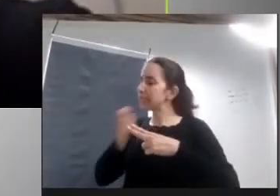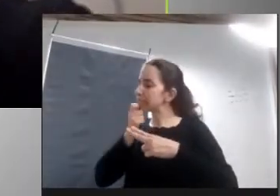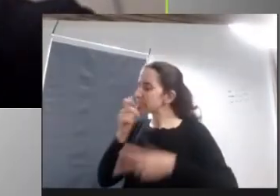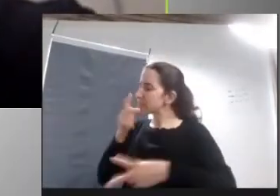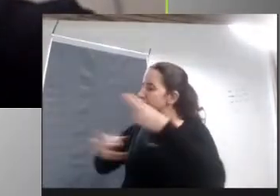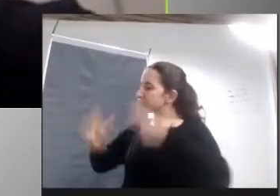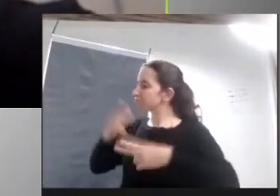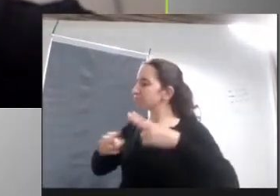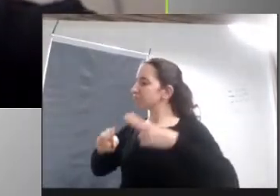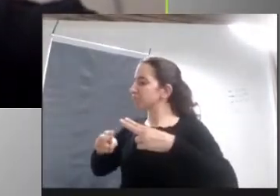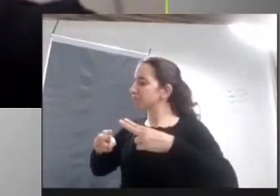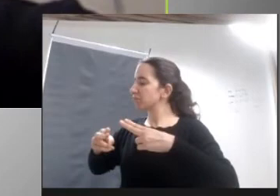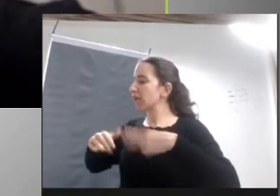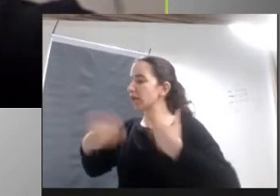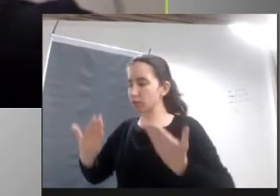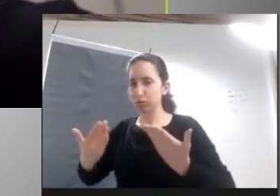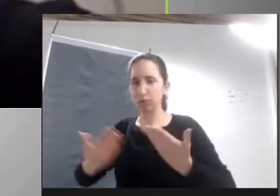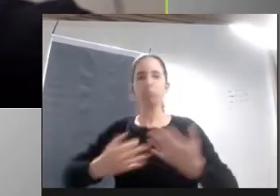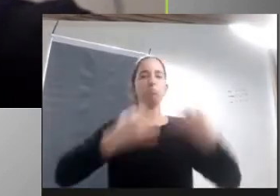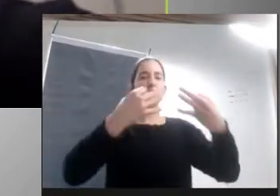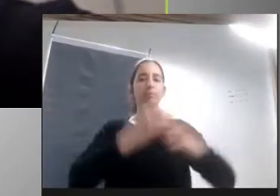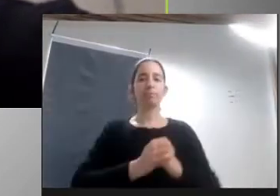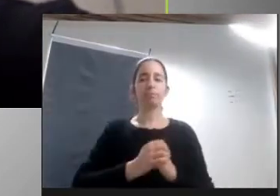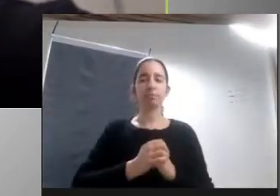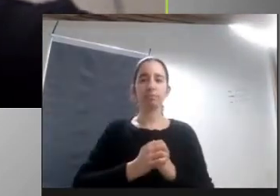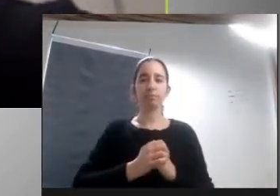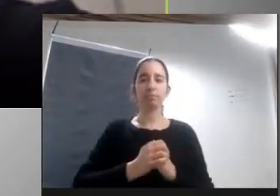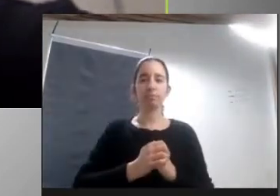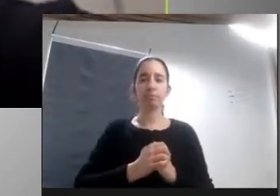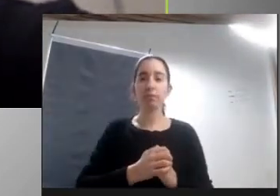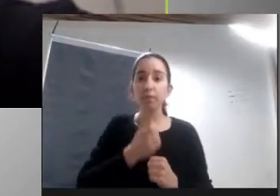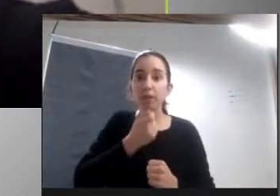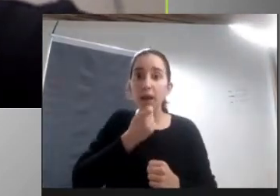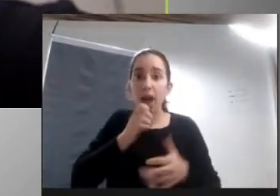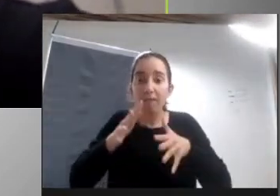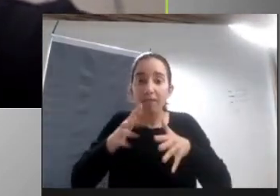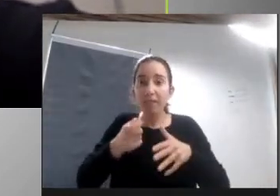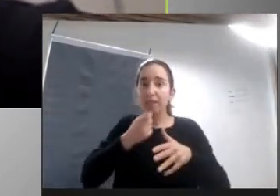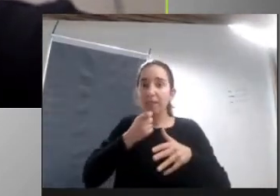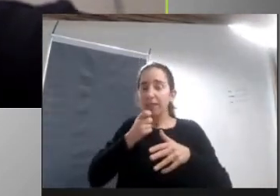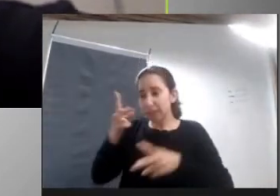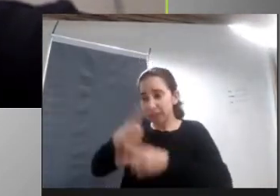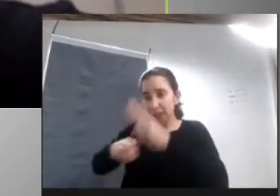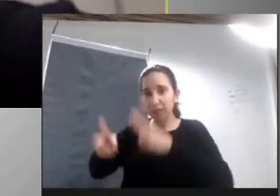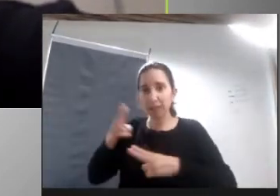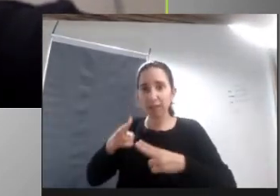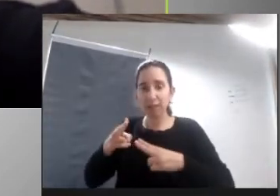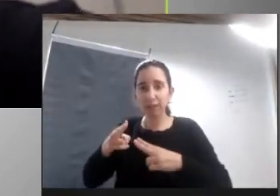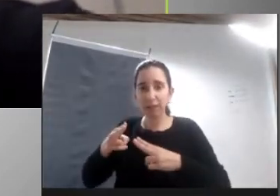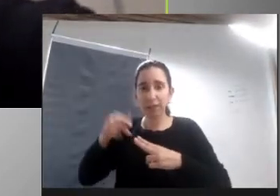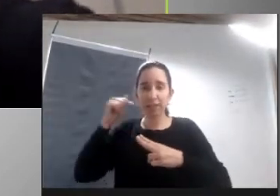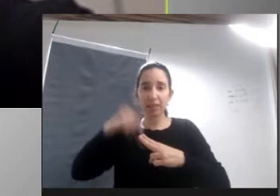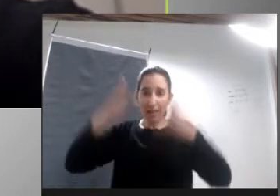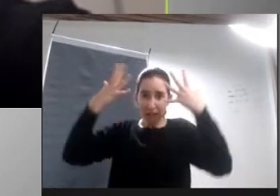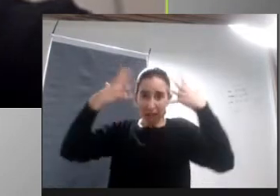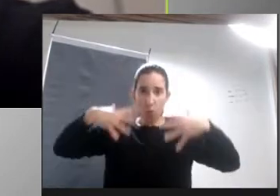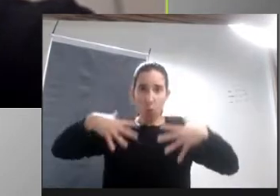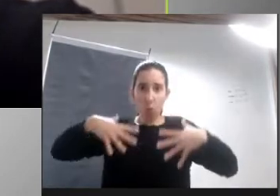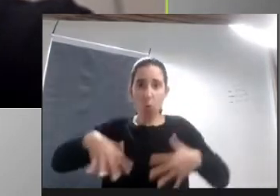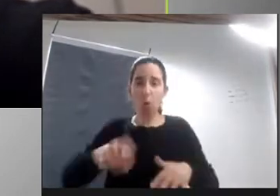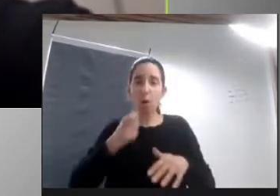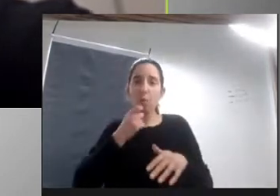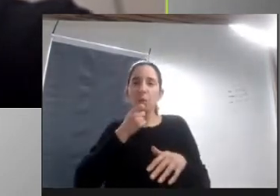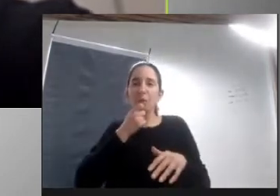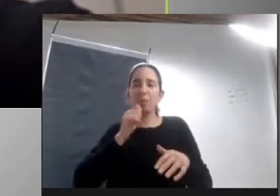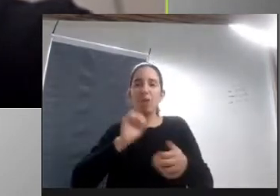perdido para siempre, por ejemplo, su sensibilidad genital y sexual. Es